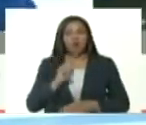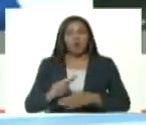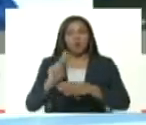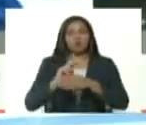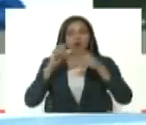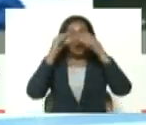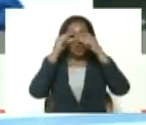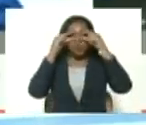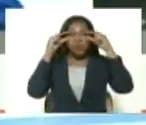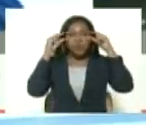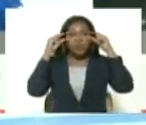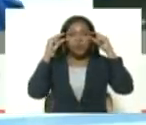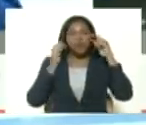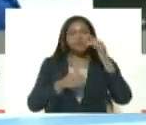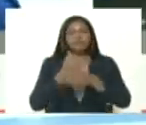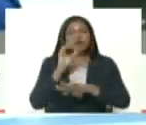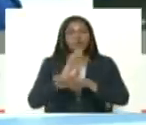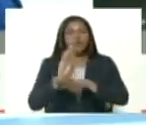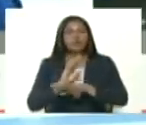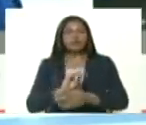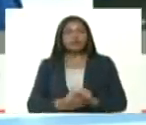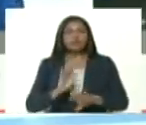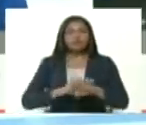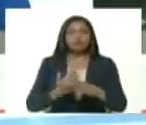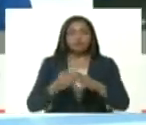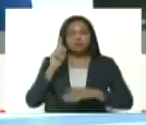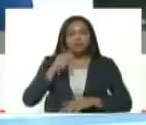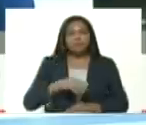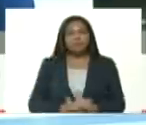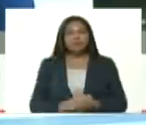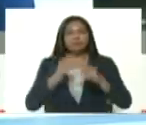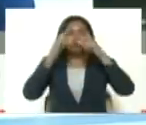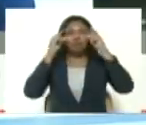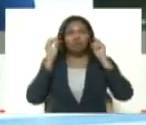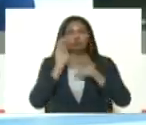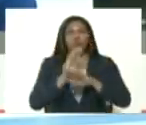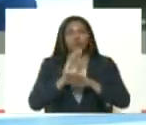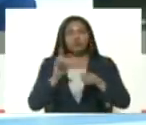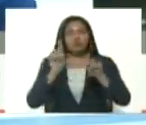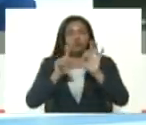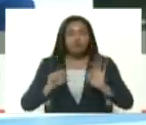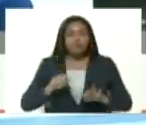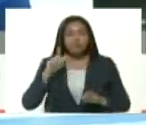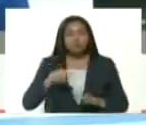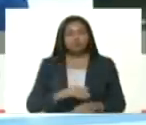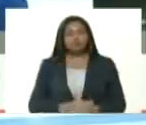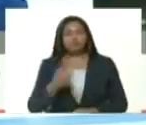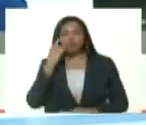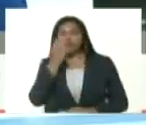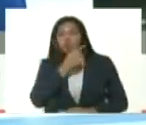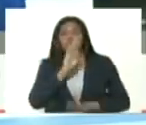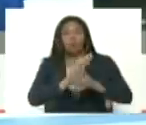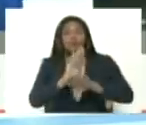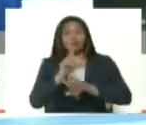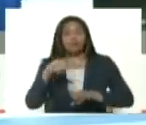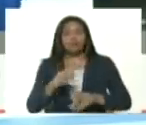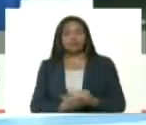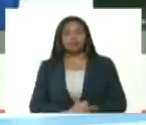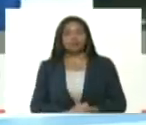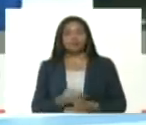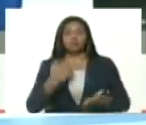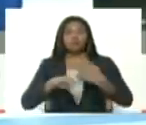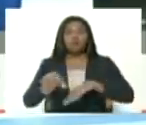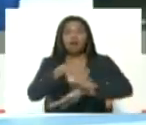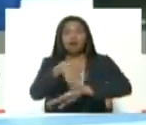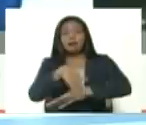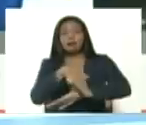más protegida, porque además los lentes le protegen los ojos. ¿No? Si usted sale a la calle